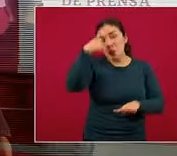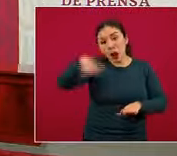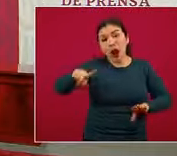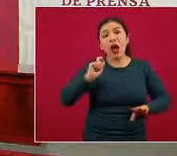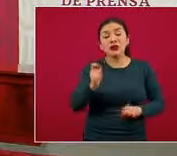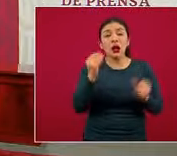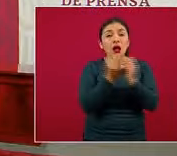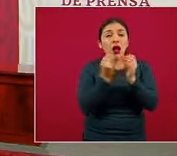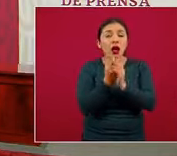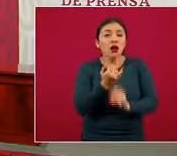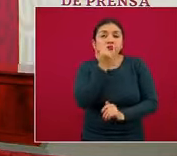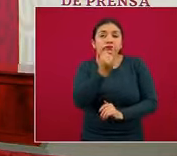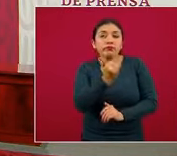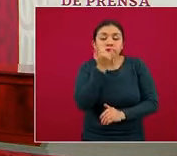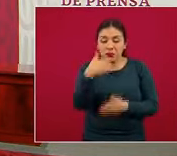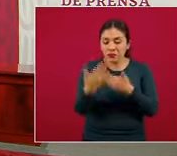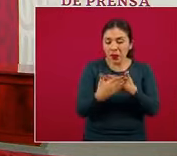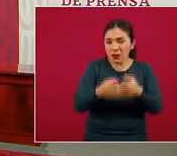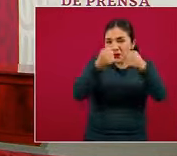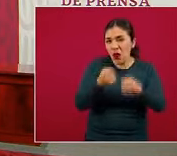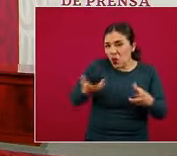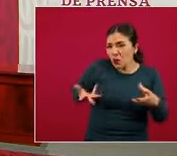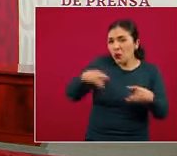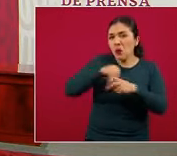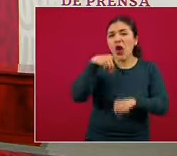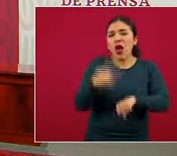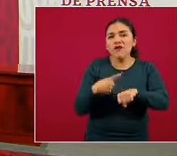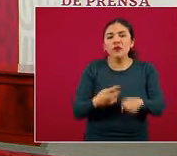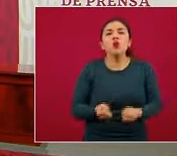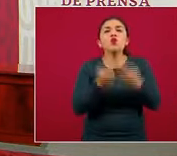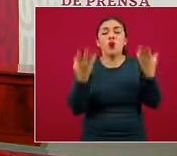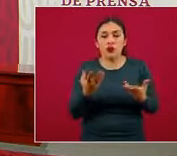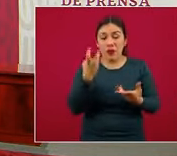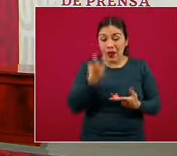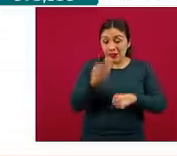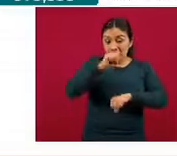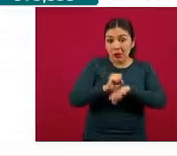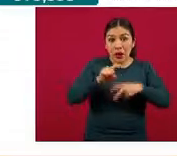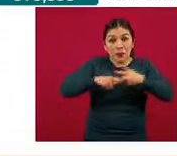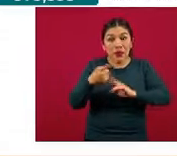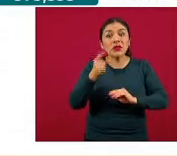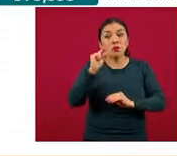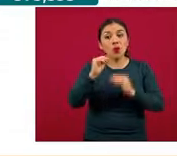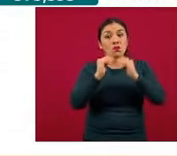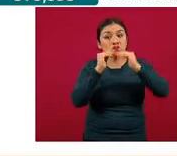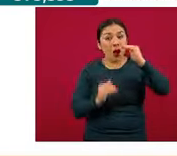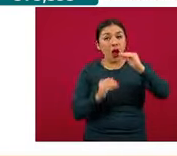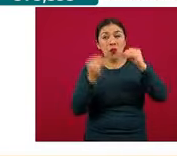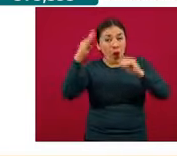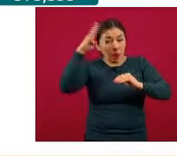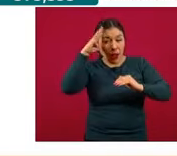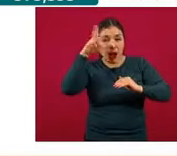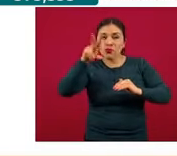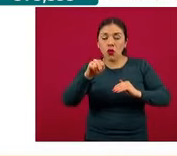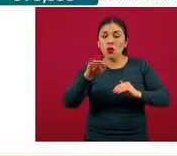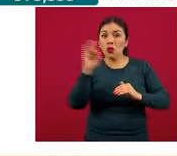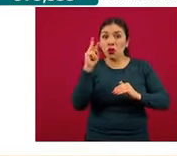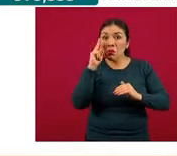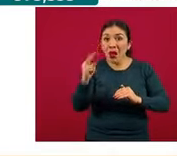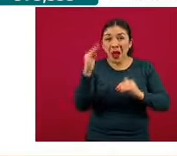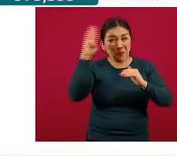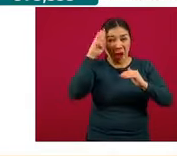casos estimados. Esta semana abríamos con un descenso, no es un descenso muy pronunciado, y cuando no tenemos